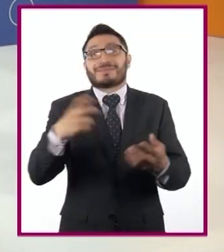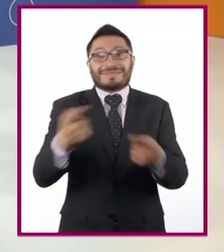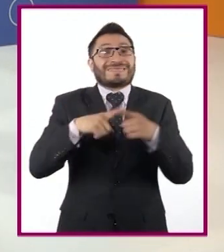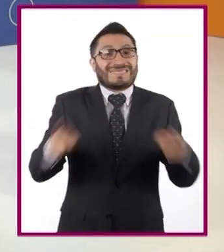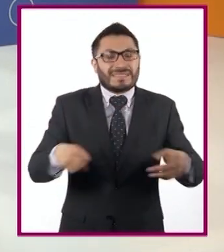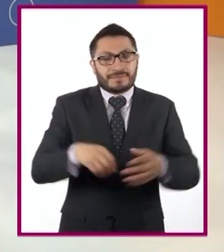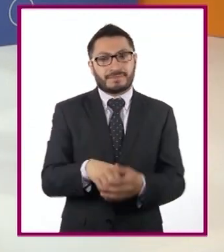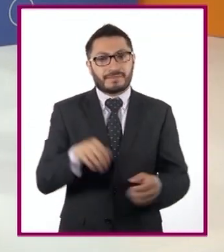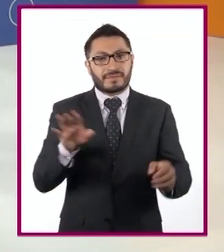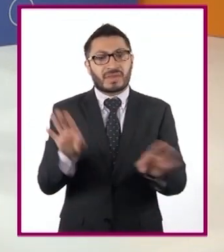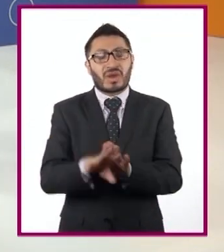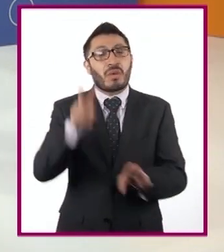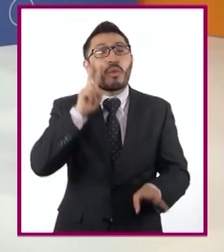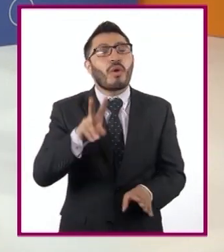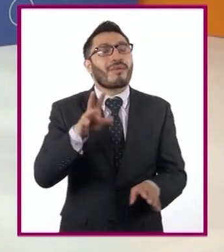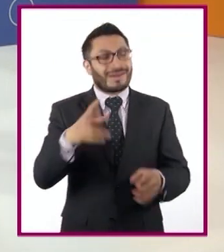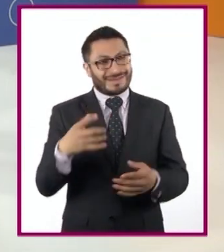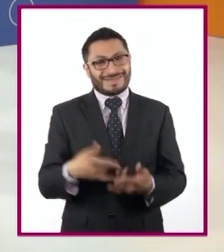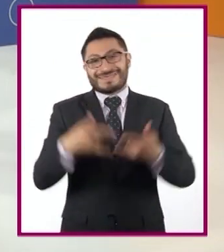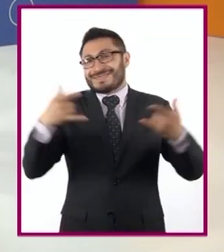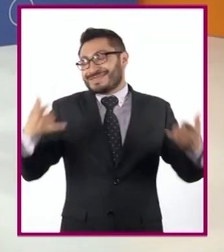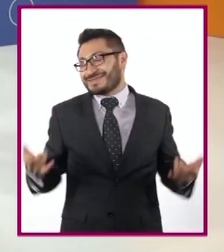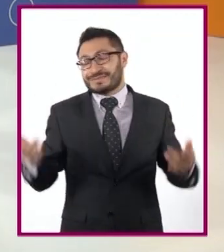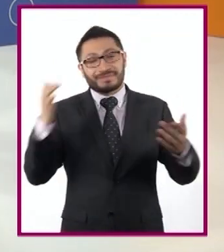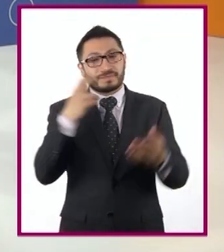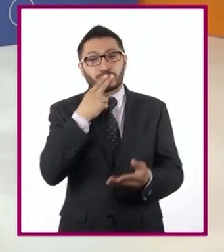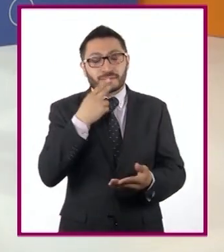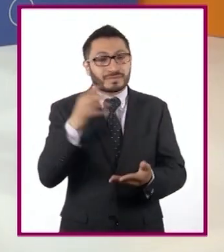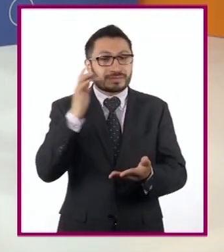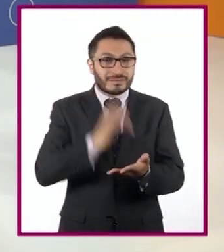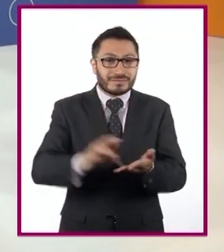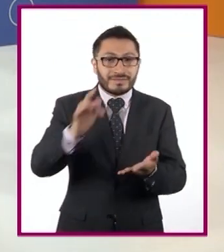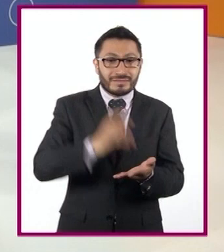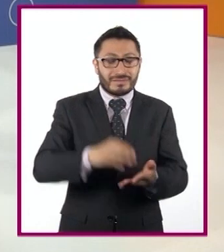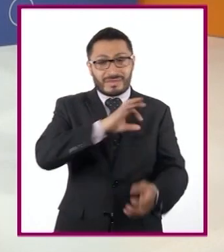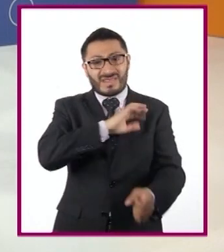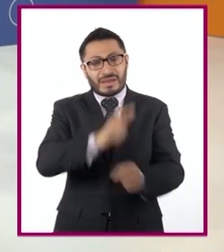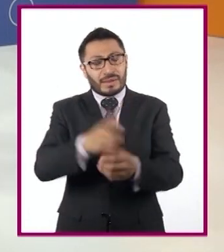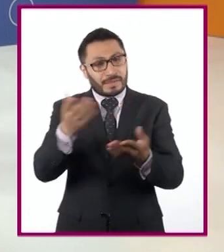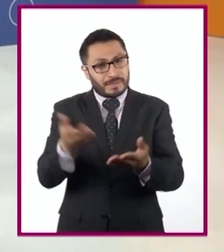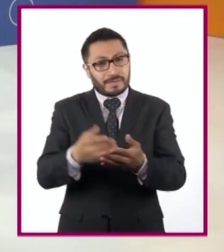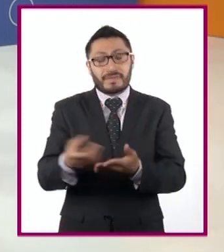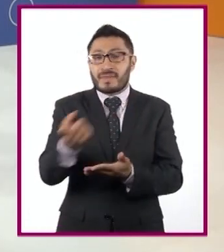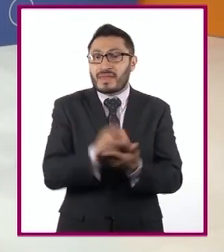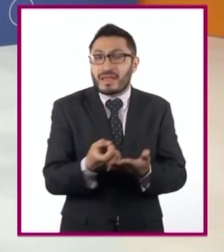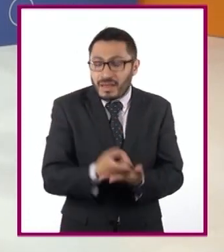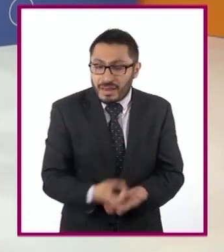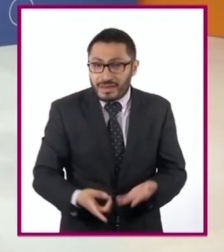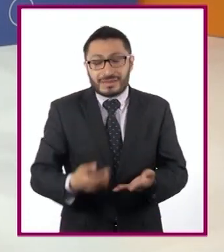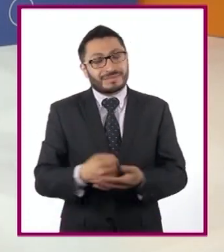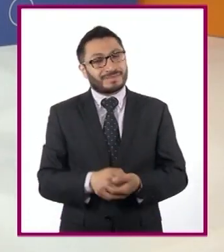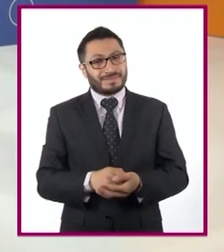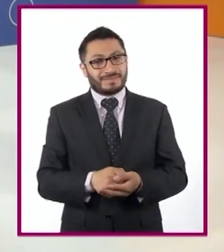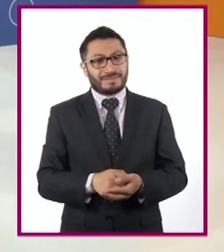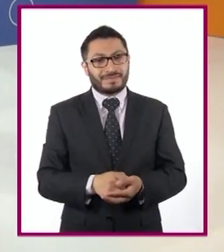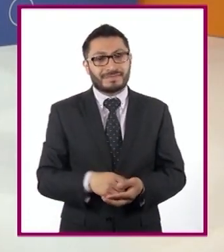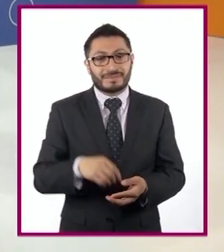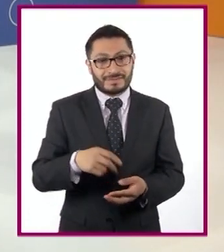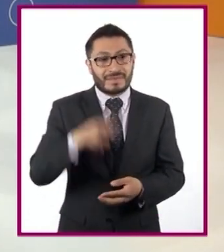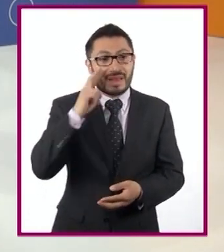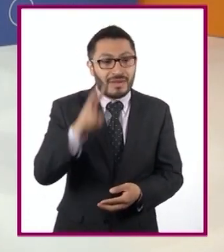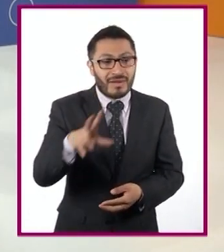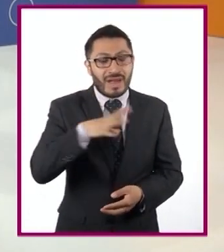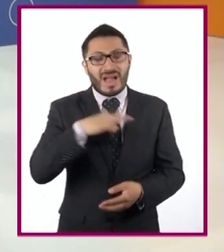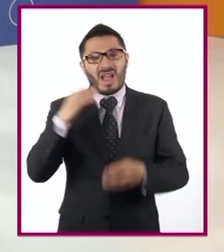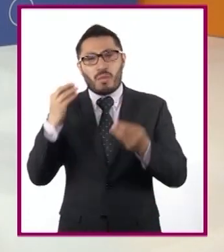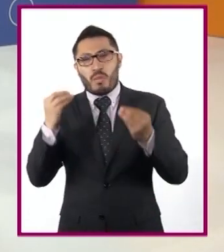¿Qué te ha parecido este recorrido que hemos hecho con apoyo de nuestro especialista en diseño gráfico? Por lo que veo,